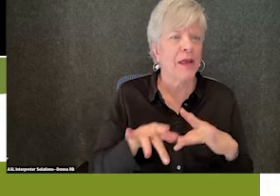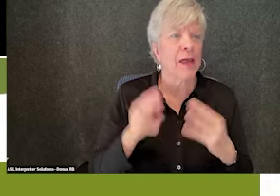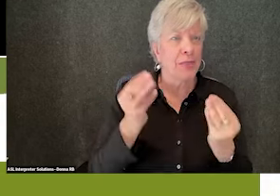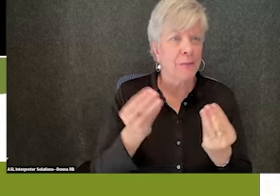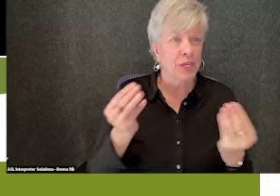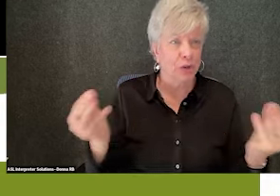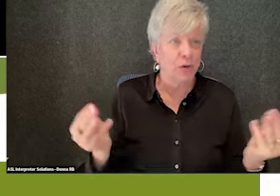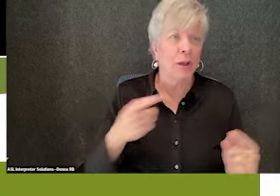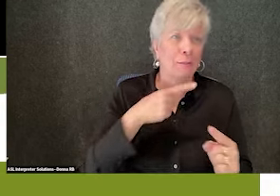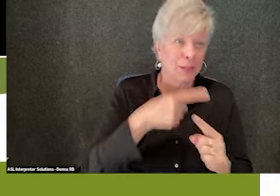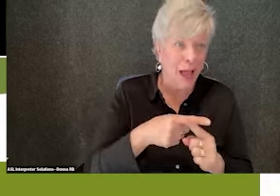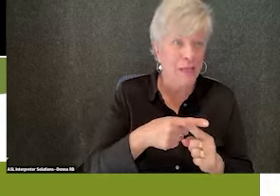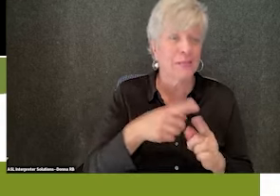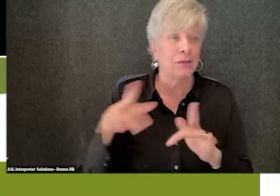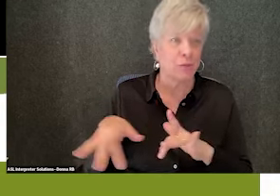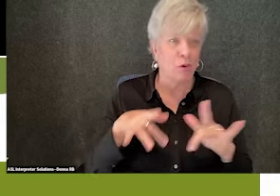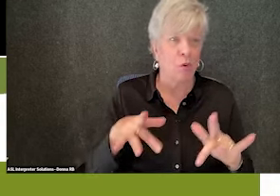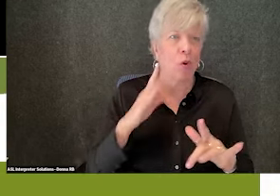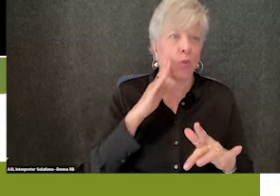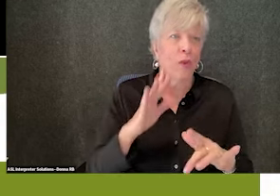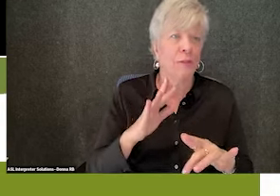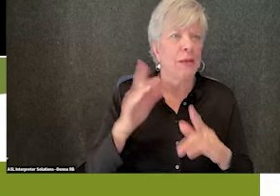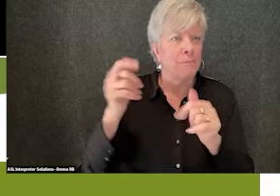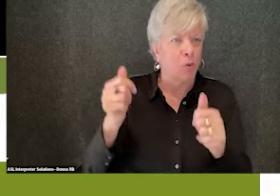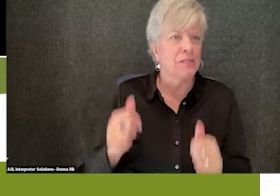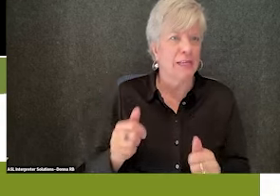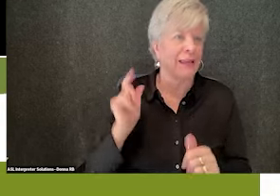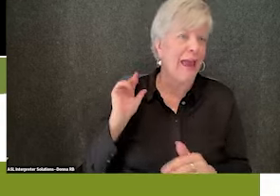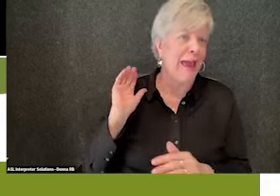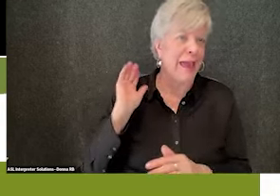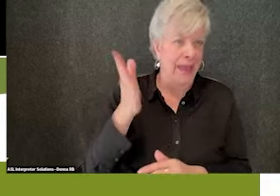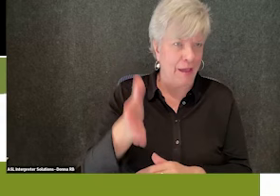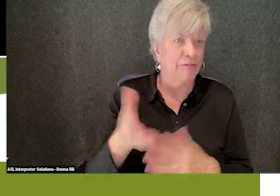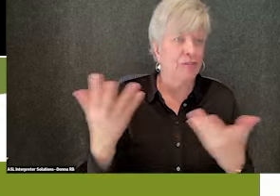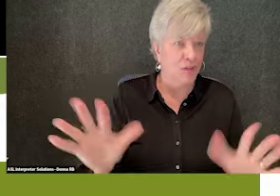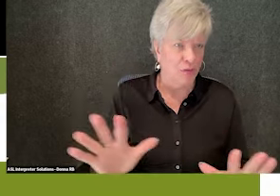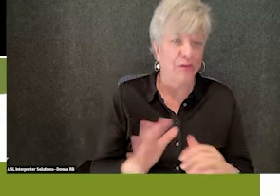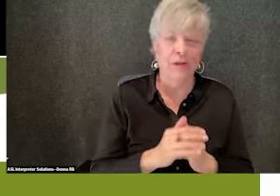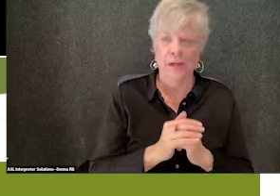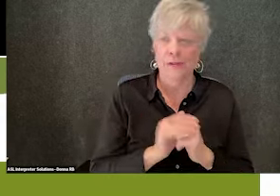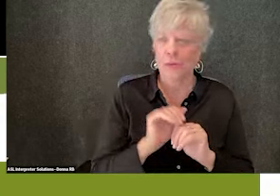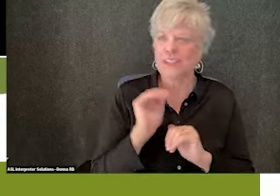para terminar el webinar, el seminario